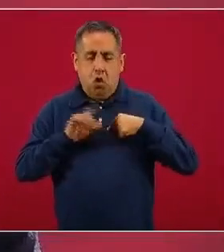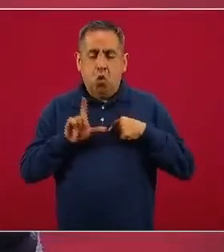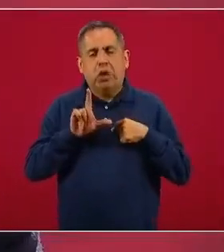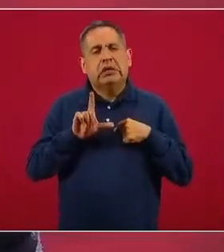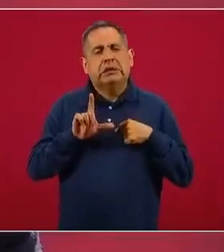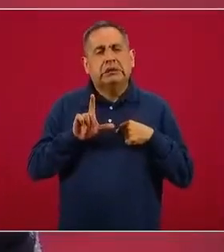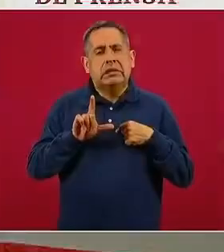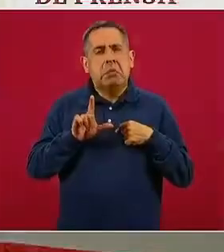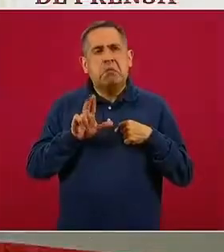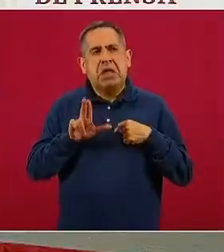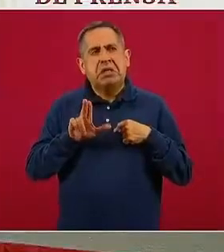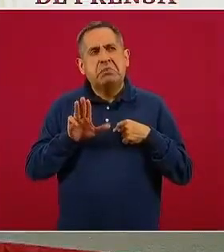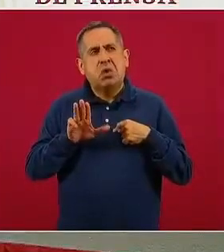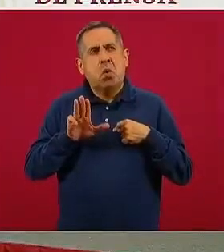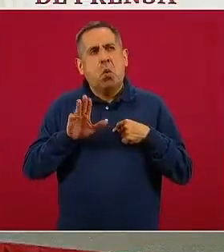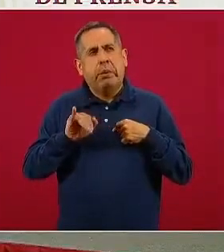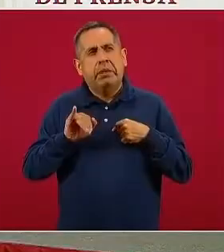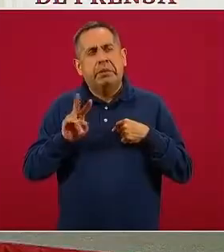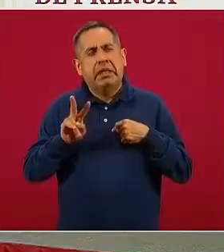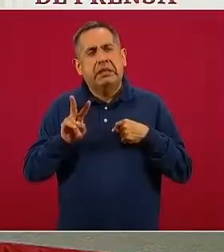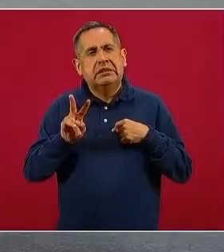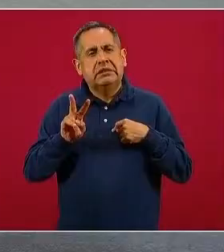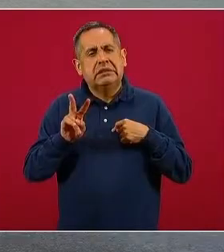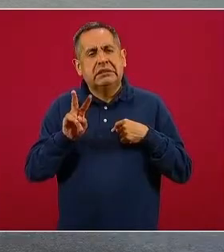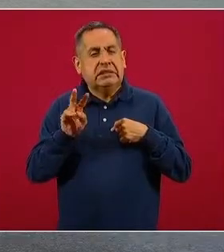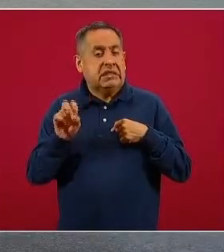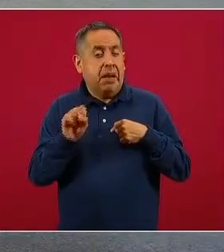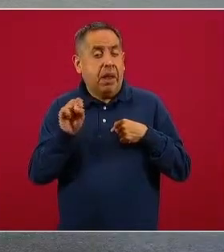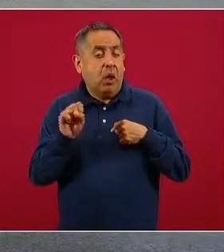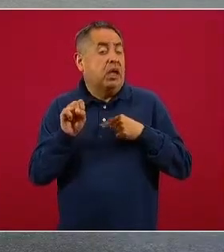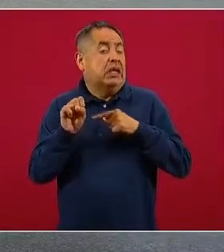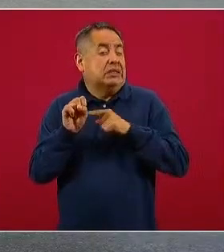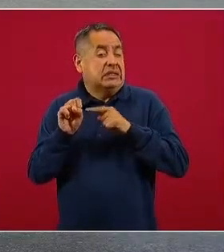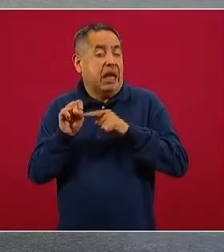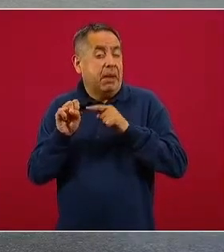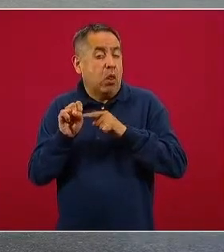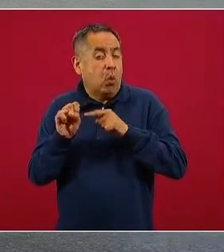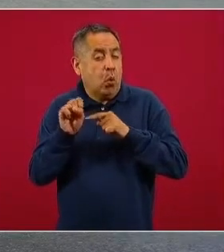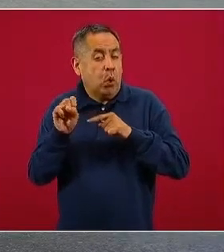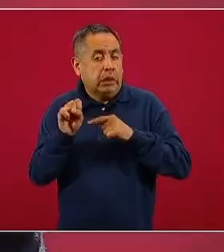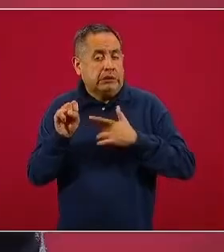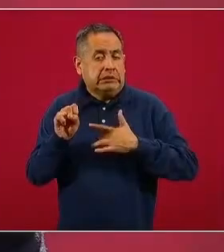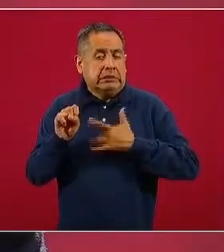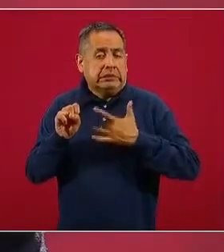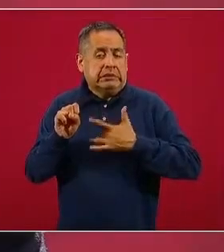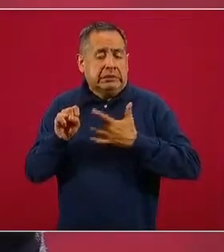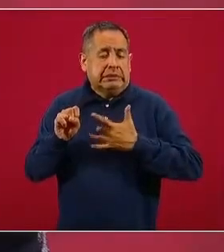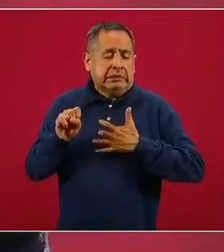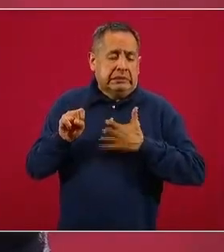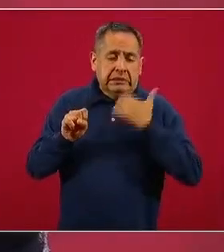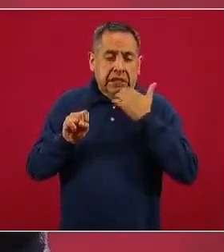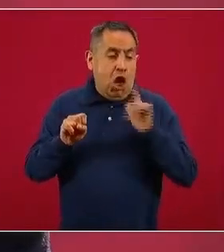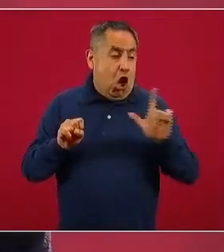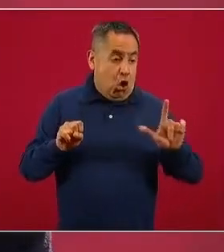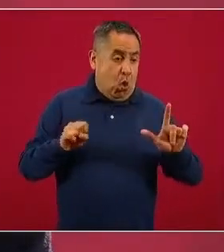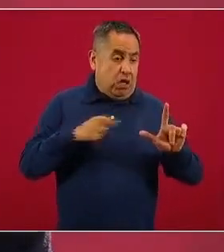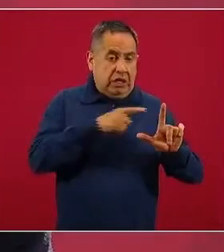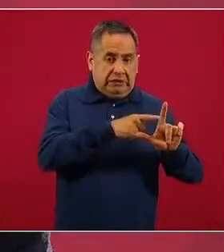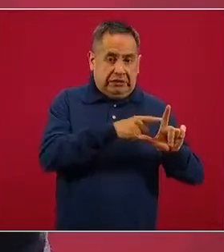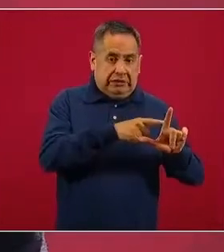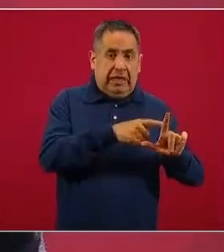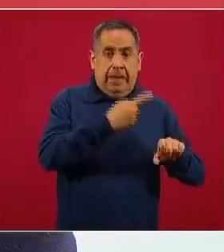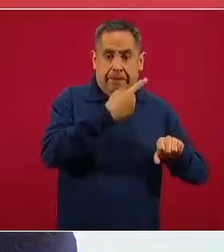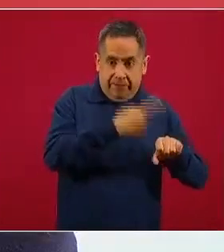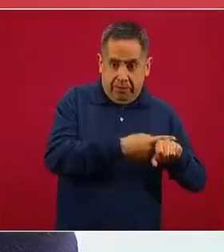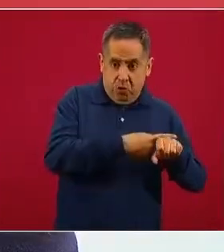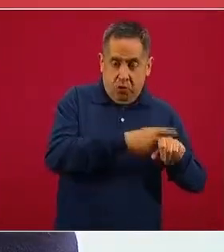lunes, martes, miércoles, jueves, viernes, sábado. Lo más probable es que si me contagié hoy lunes, entre el sábado y